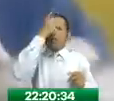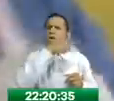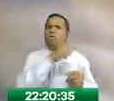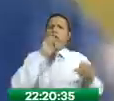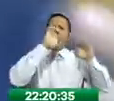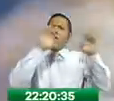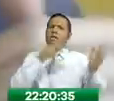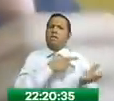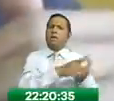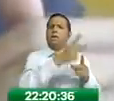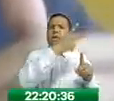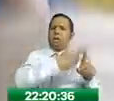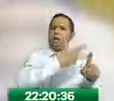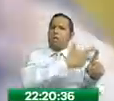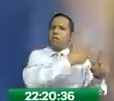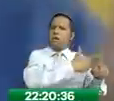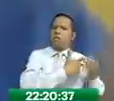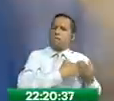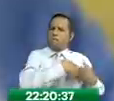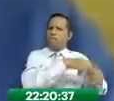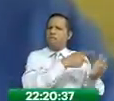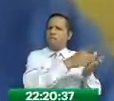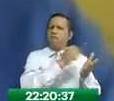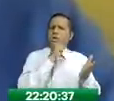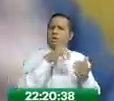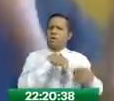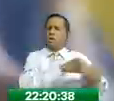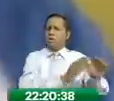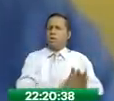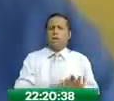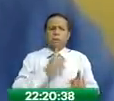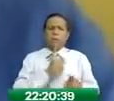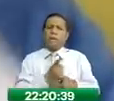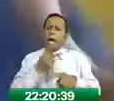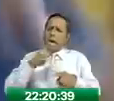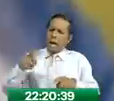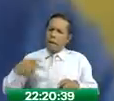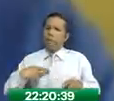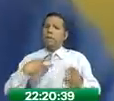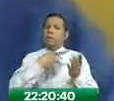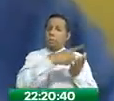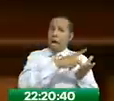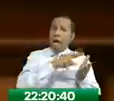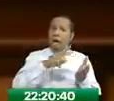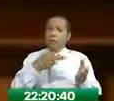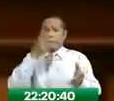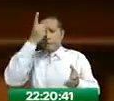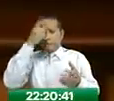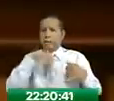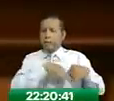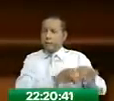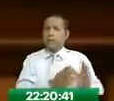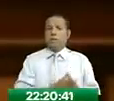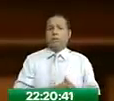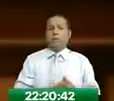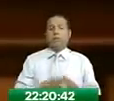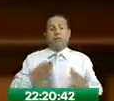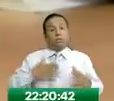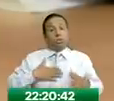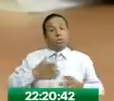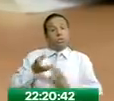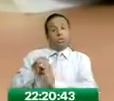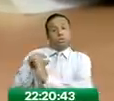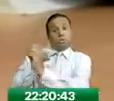pagos trimestrales, que unas veces honestamente las alcanzábamos a cubrir y otras veces no. La renuncia de Mendoza será entregada por